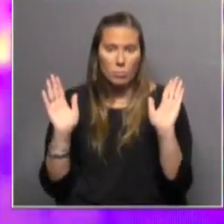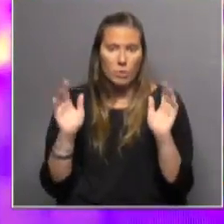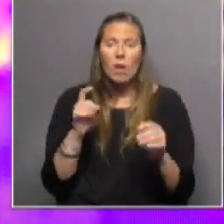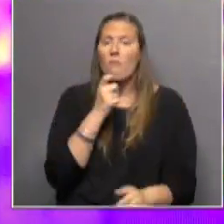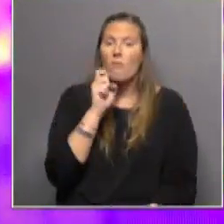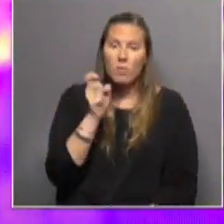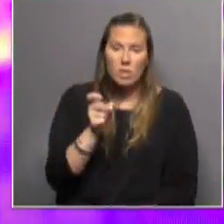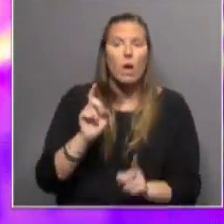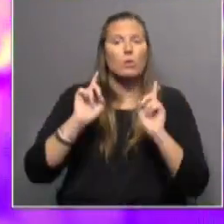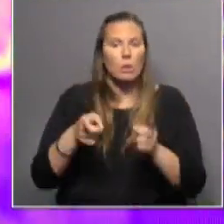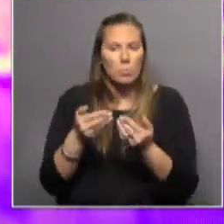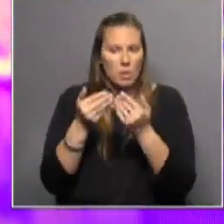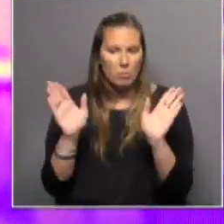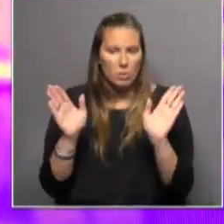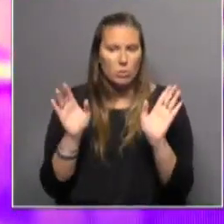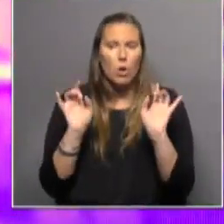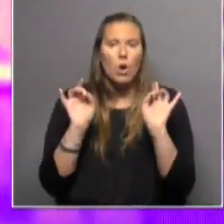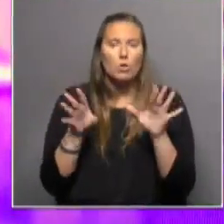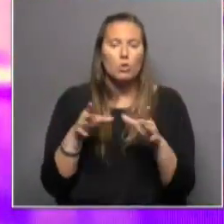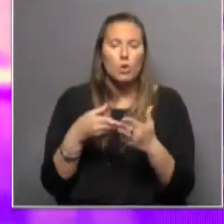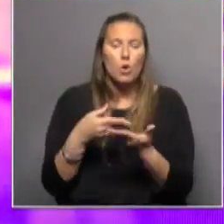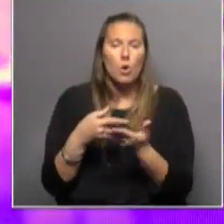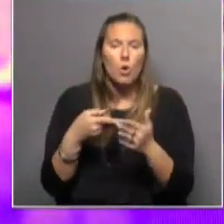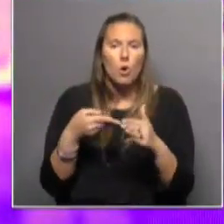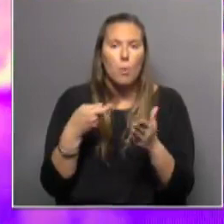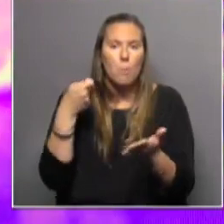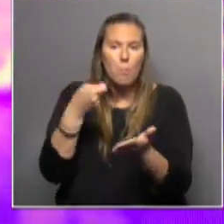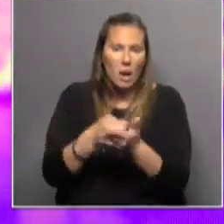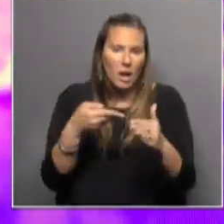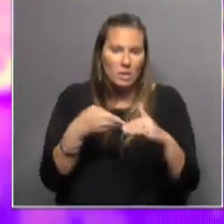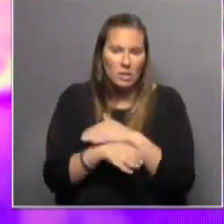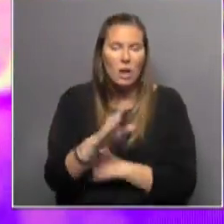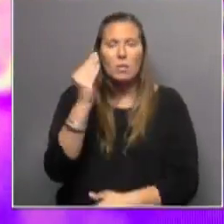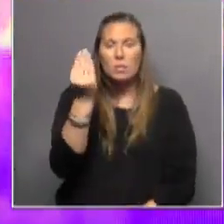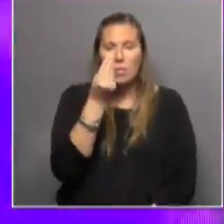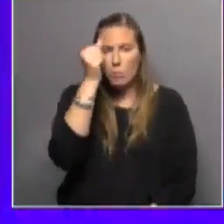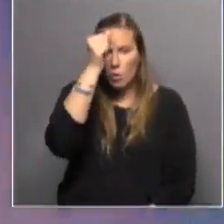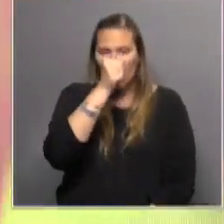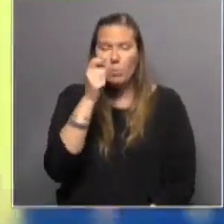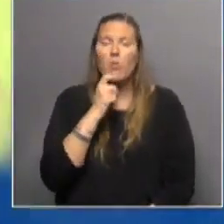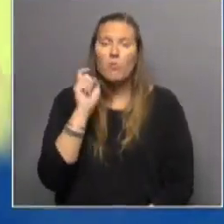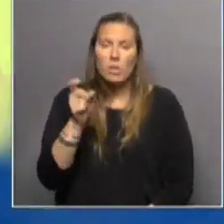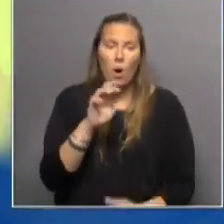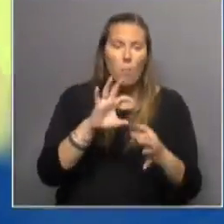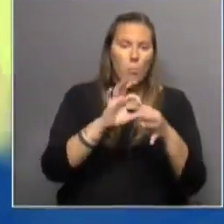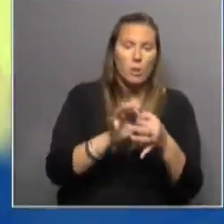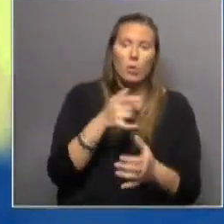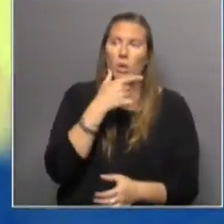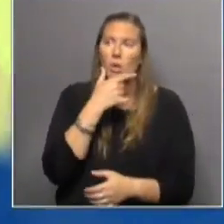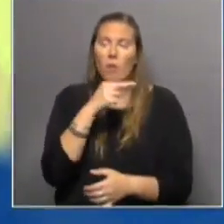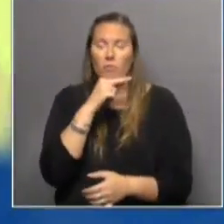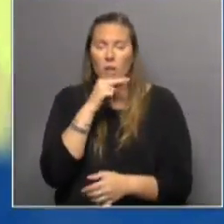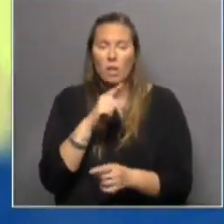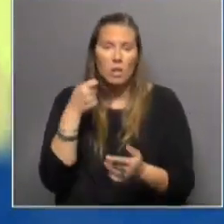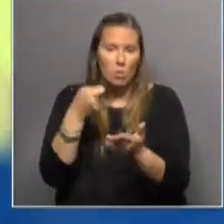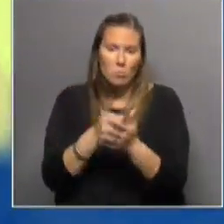feriados también está abierto, solamente se cobra entrada sábado, domingo y feriado, de miércoles a viernes no se cobra entrada,